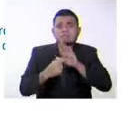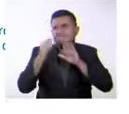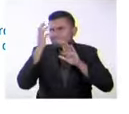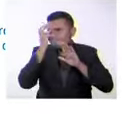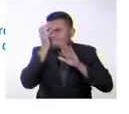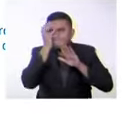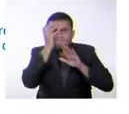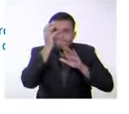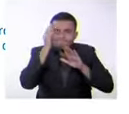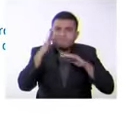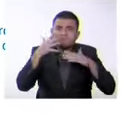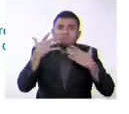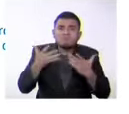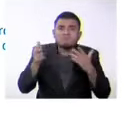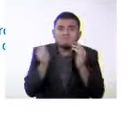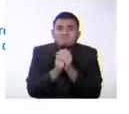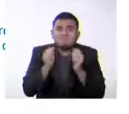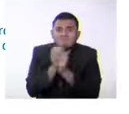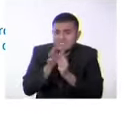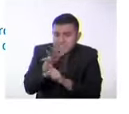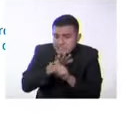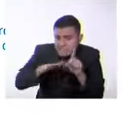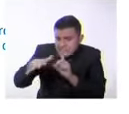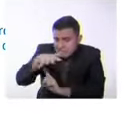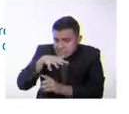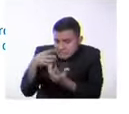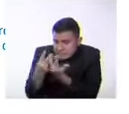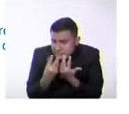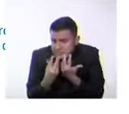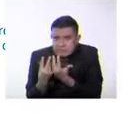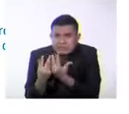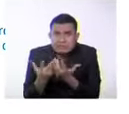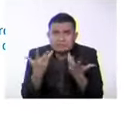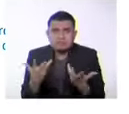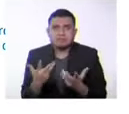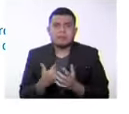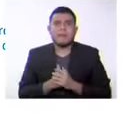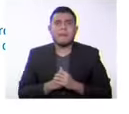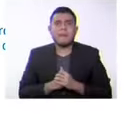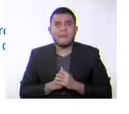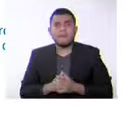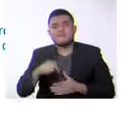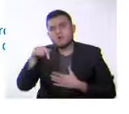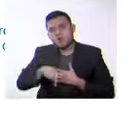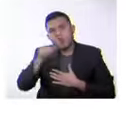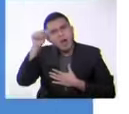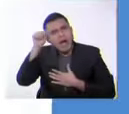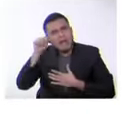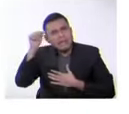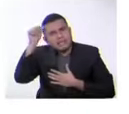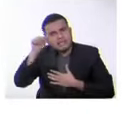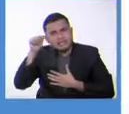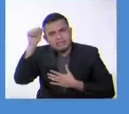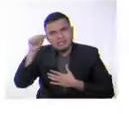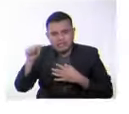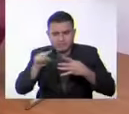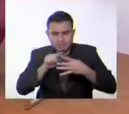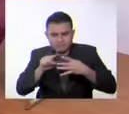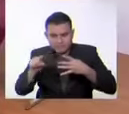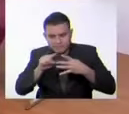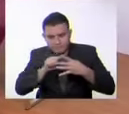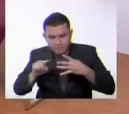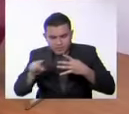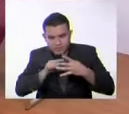preocupaciones por la situación de la sociedad. Vamos a hacer un análisis de cada uno de las opciones